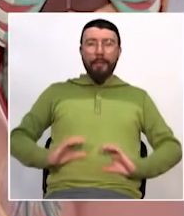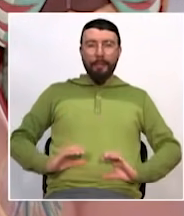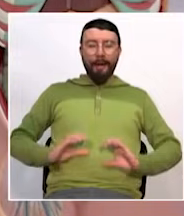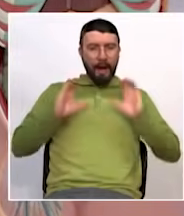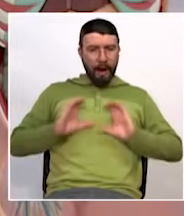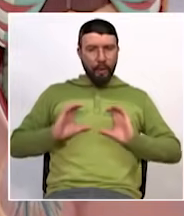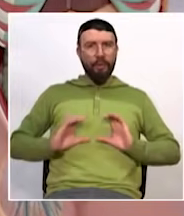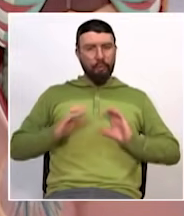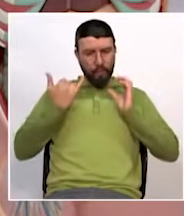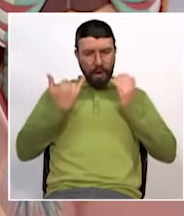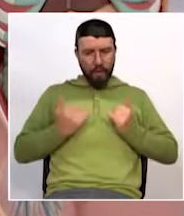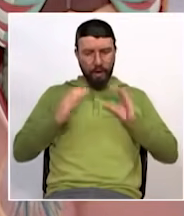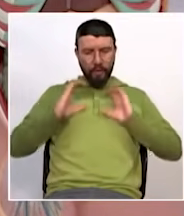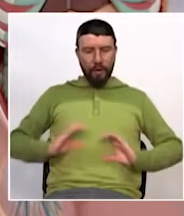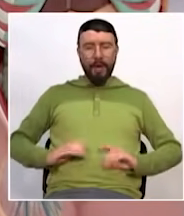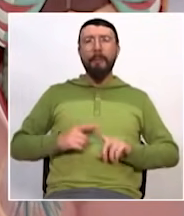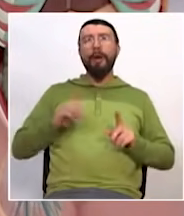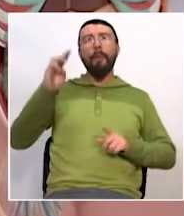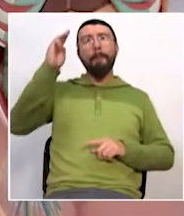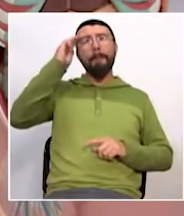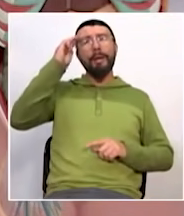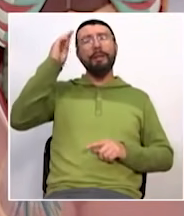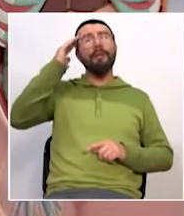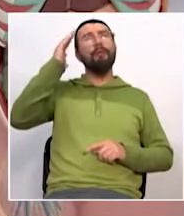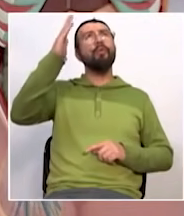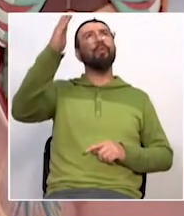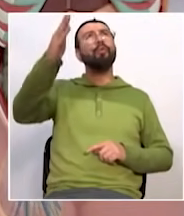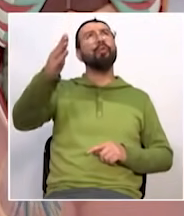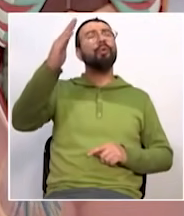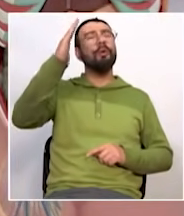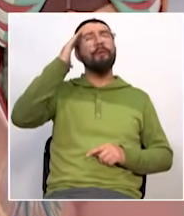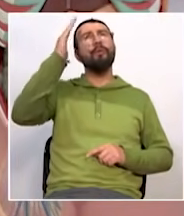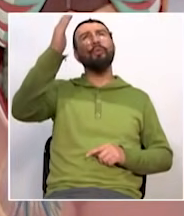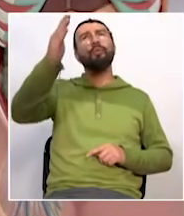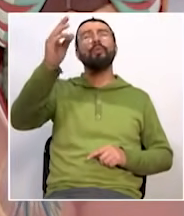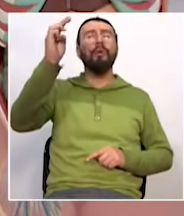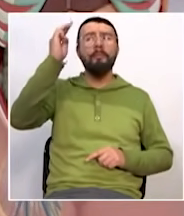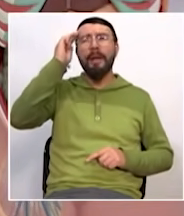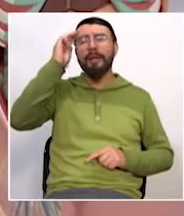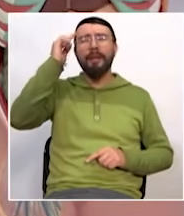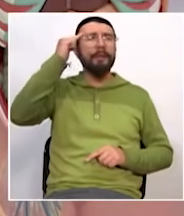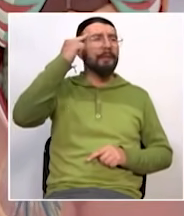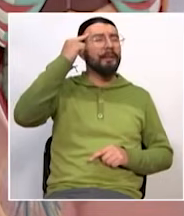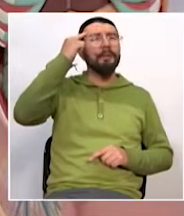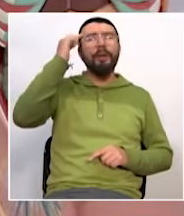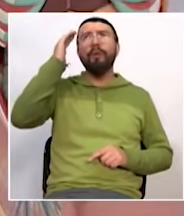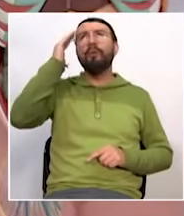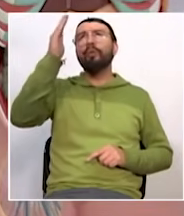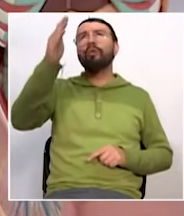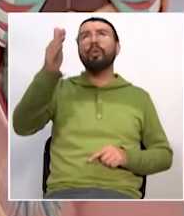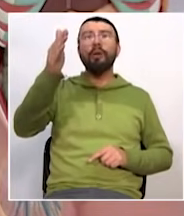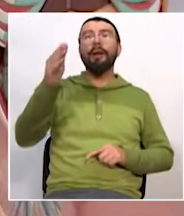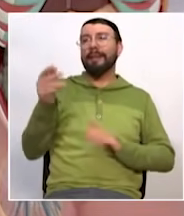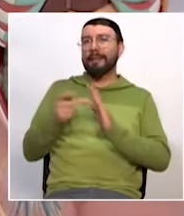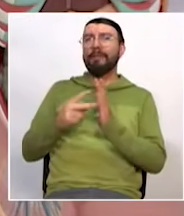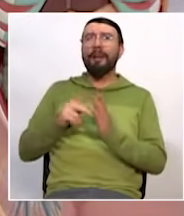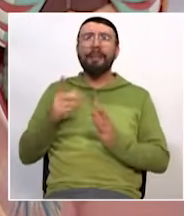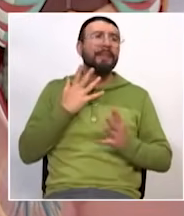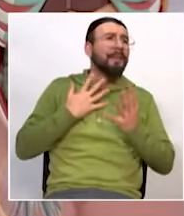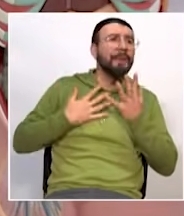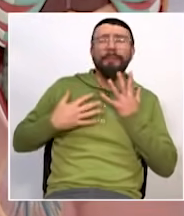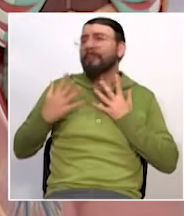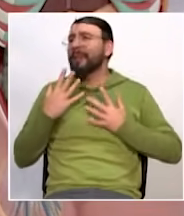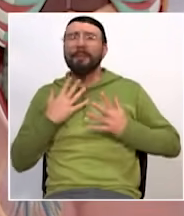mente en el futuro o sea estoy viviendo en el futuro esa persona sufre de ansiedad porque el simple hecho de estar